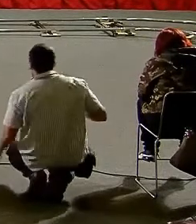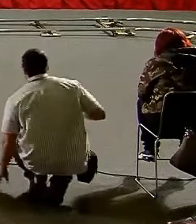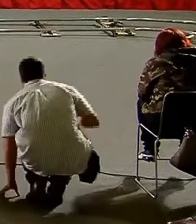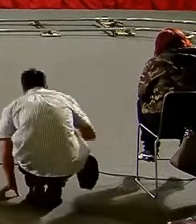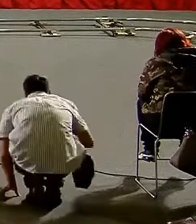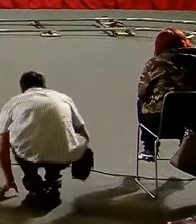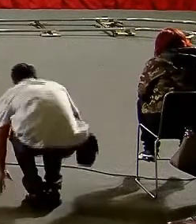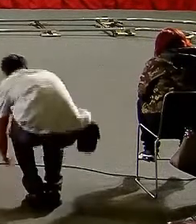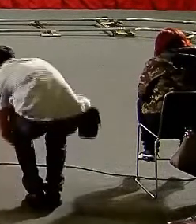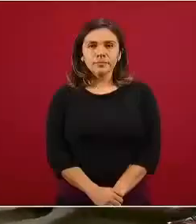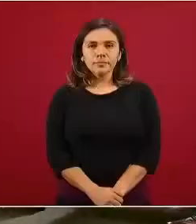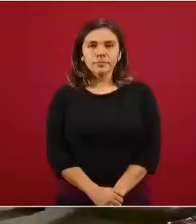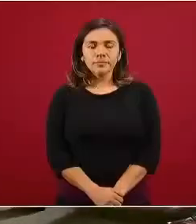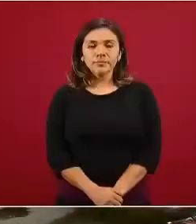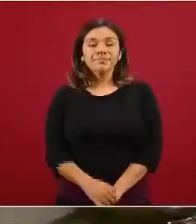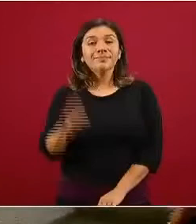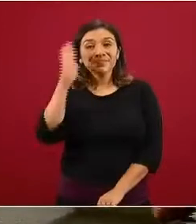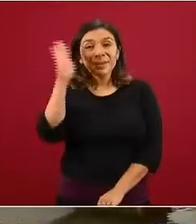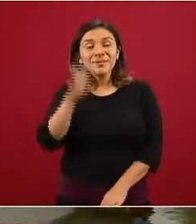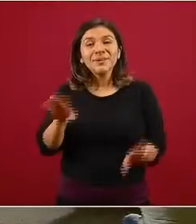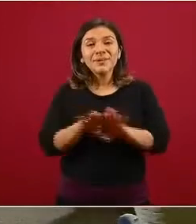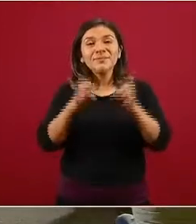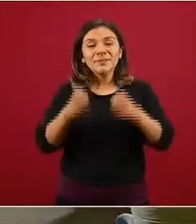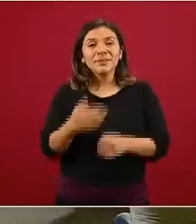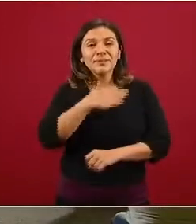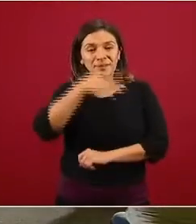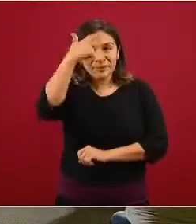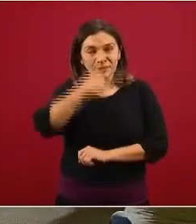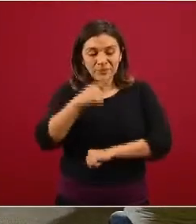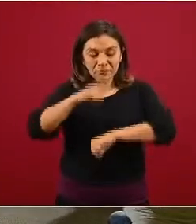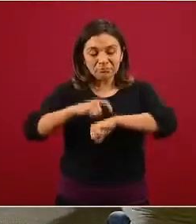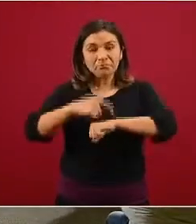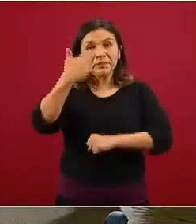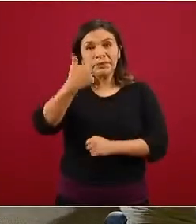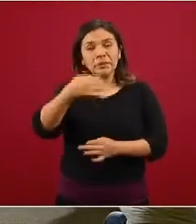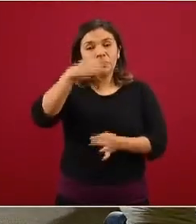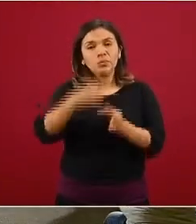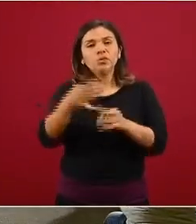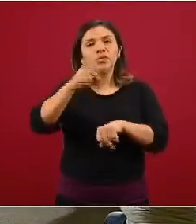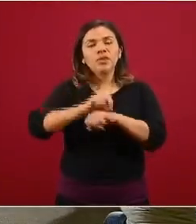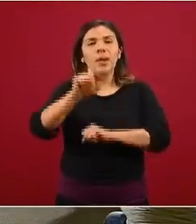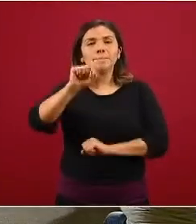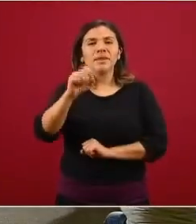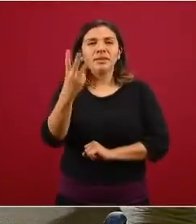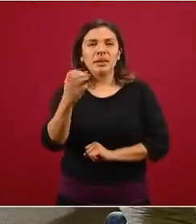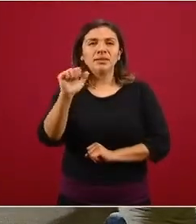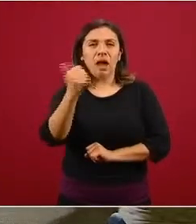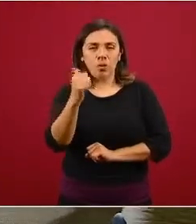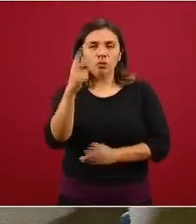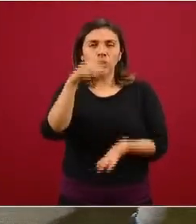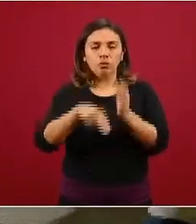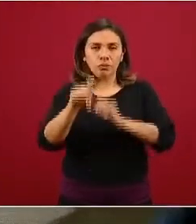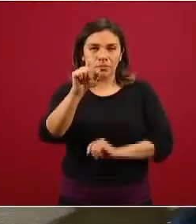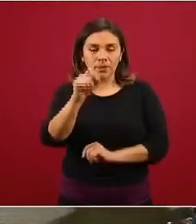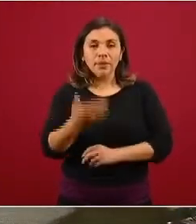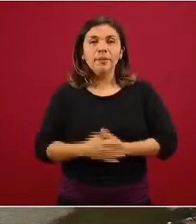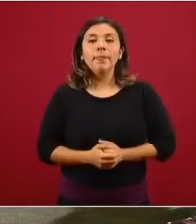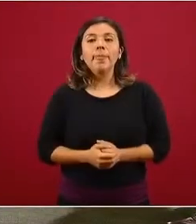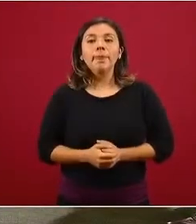Hola, ¿qué tal? Muy buenas noches. Son las 19 horas en punto de este domingo 23 de agosto de